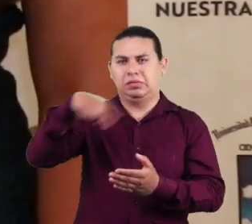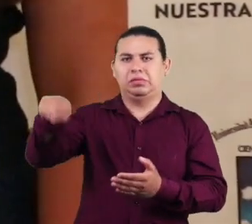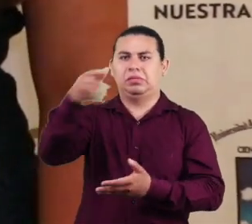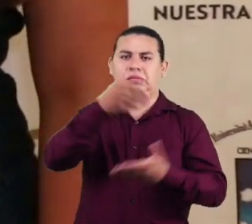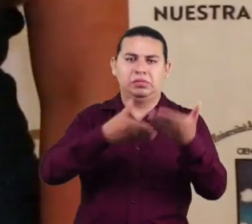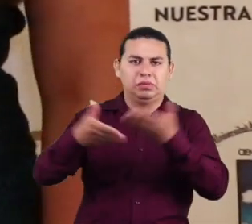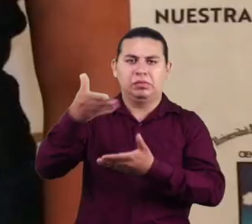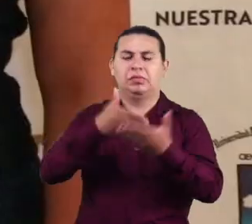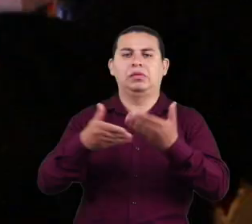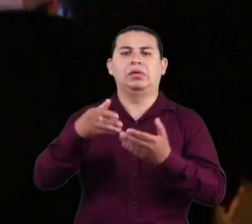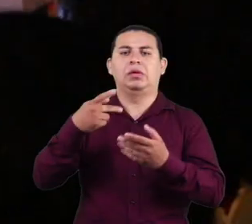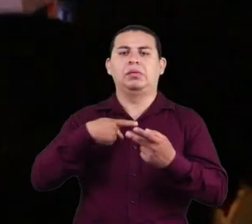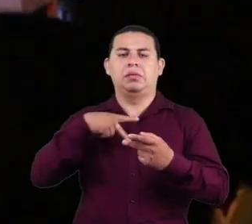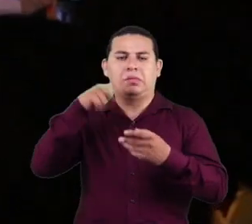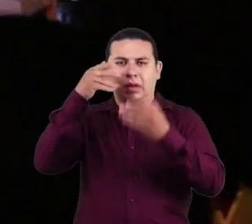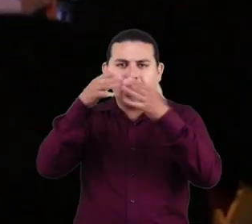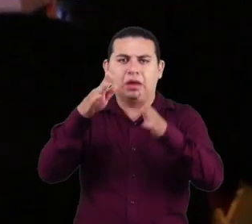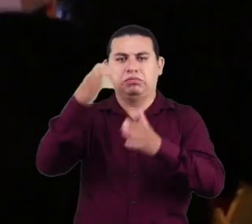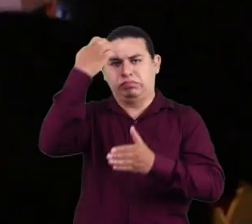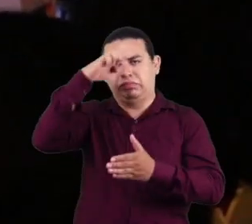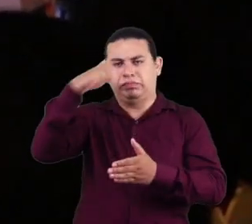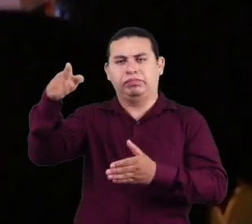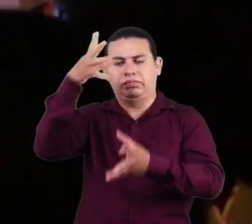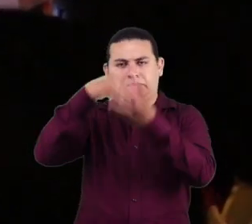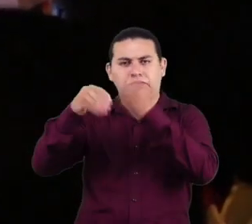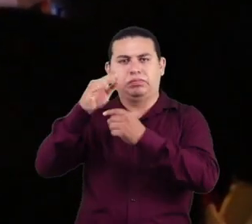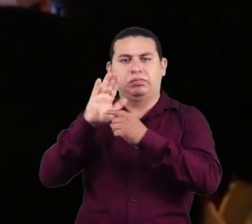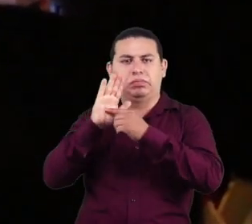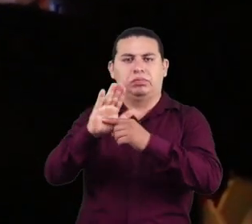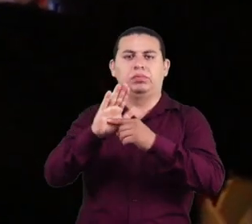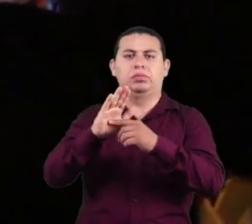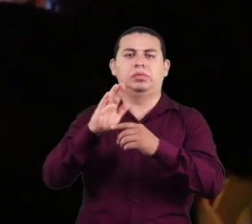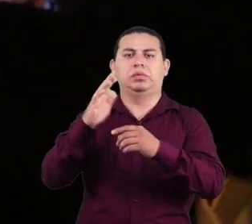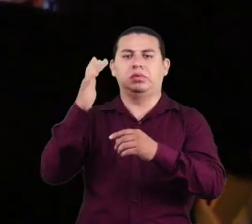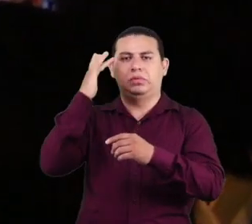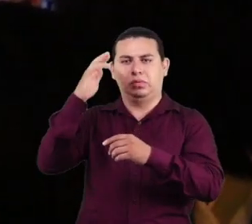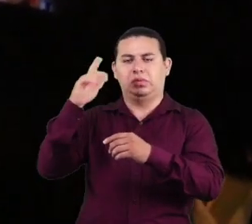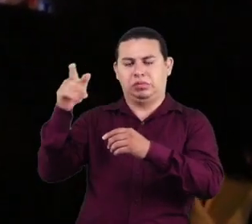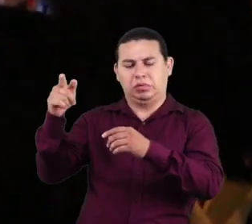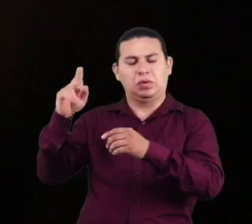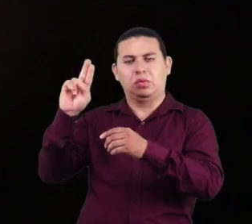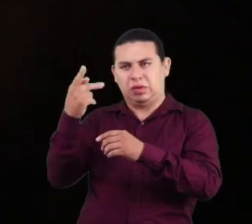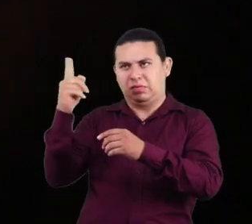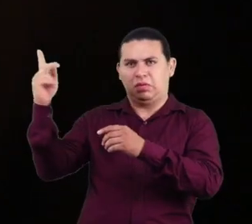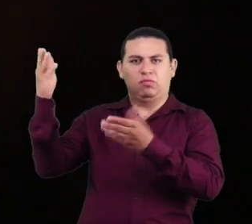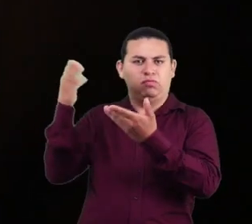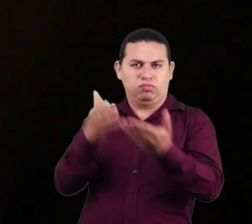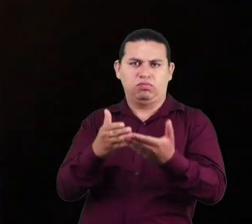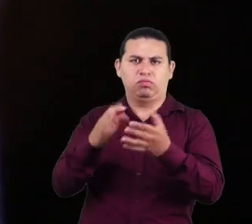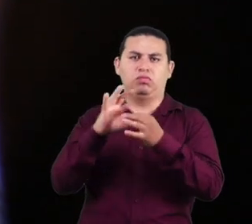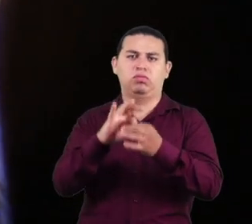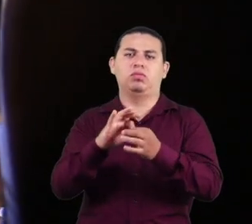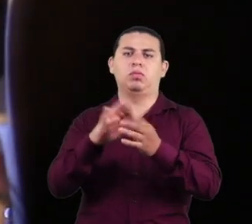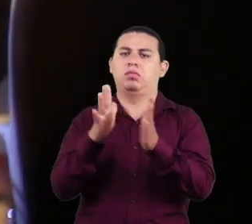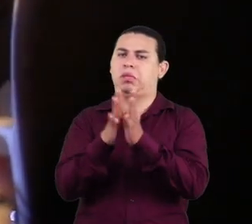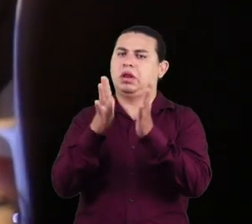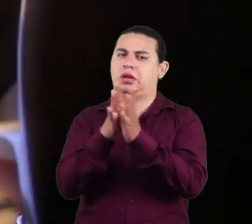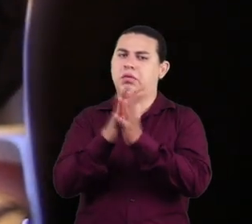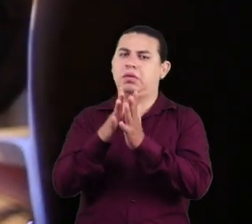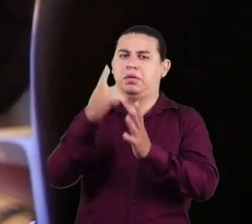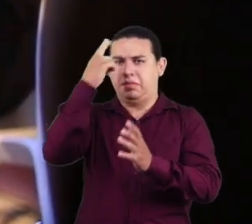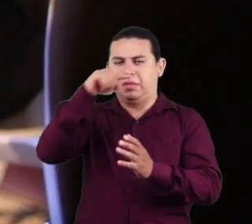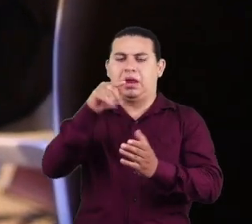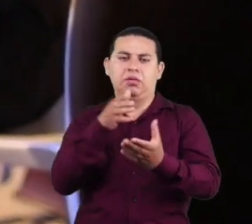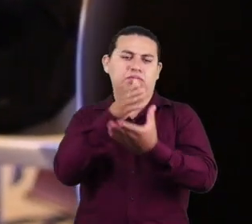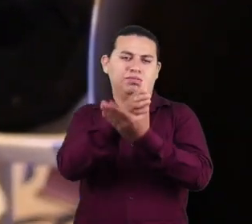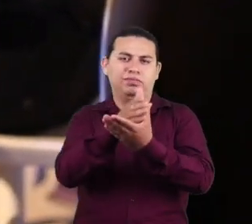de la Facultad de Bellas Artes aquí en el Centro Cultural San Pablo. Además, no solamente participando